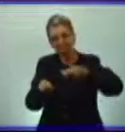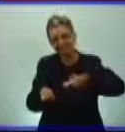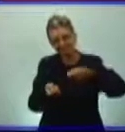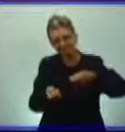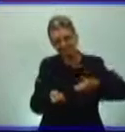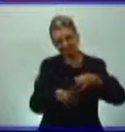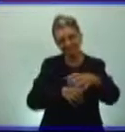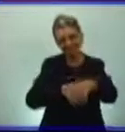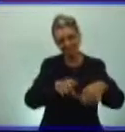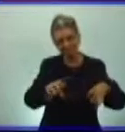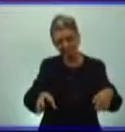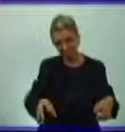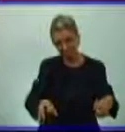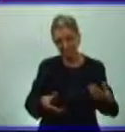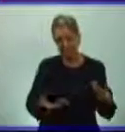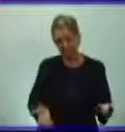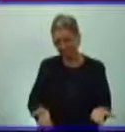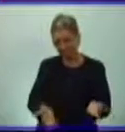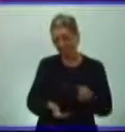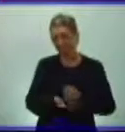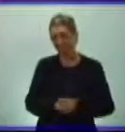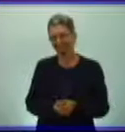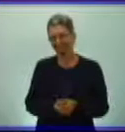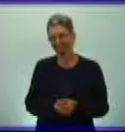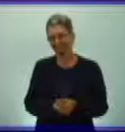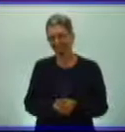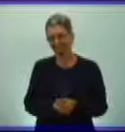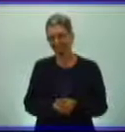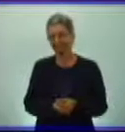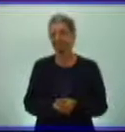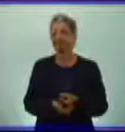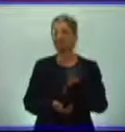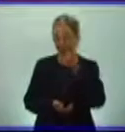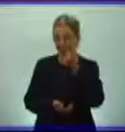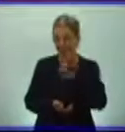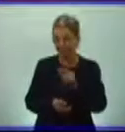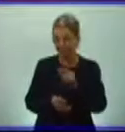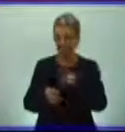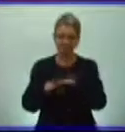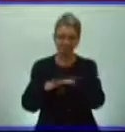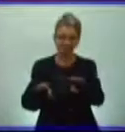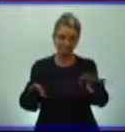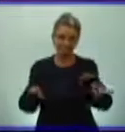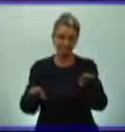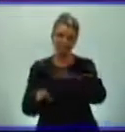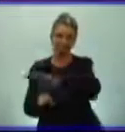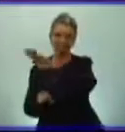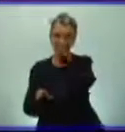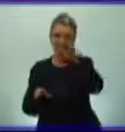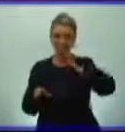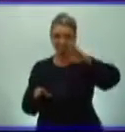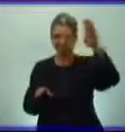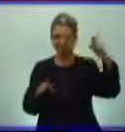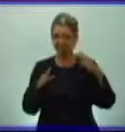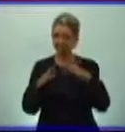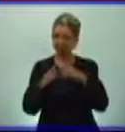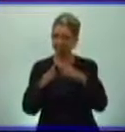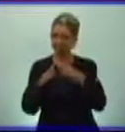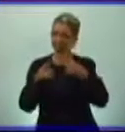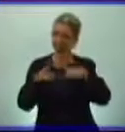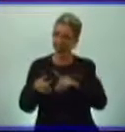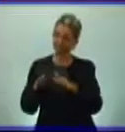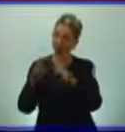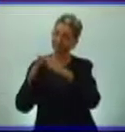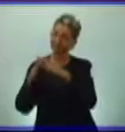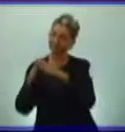de animales y para el cultivo. Existen llanuras, montañas y casas, pero estas